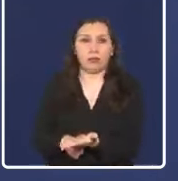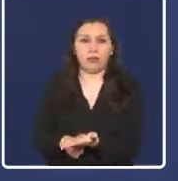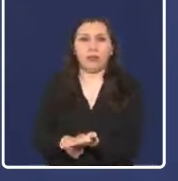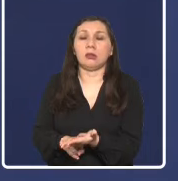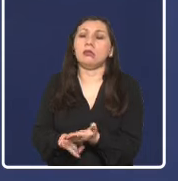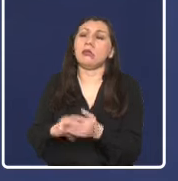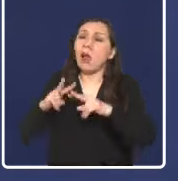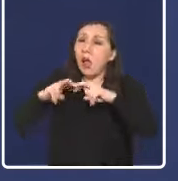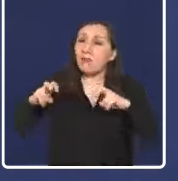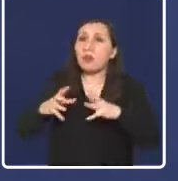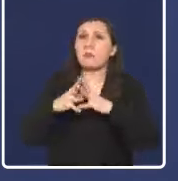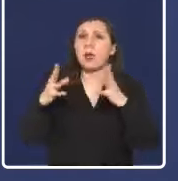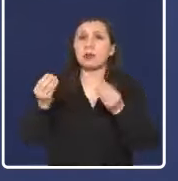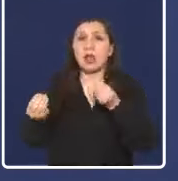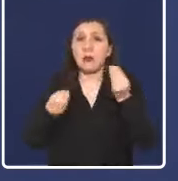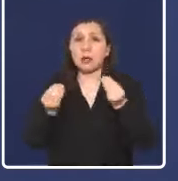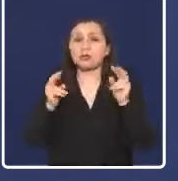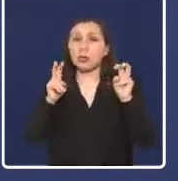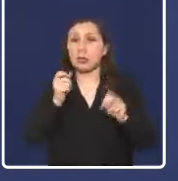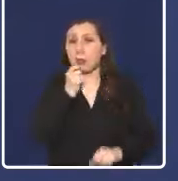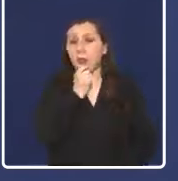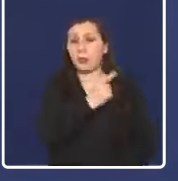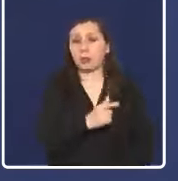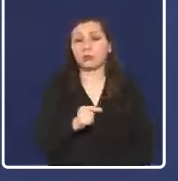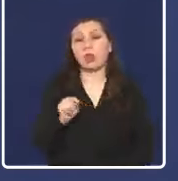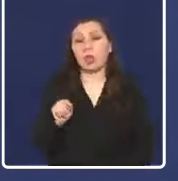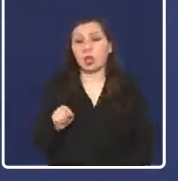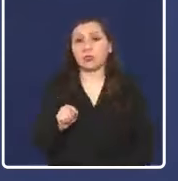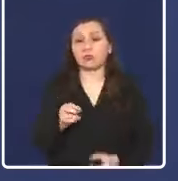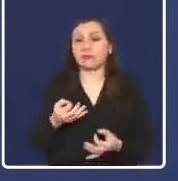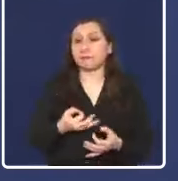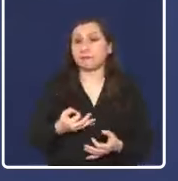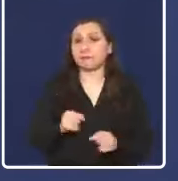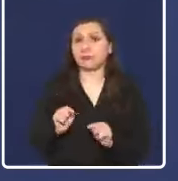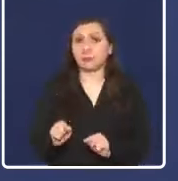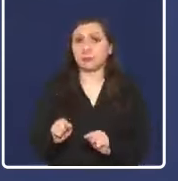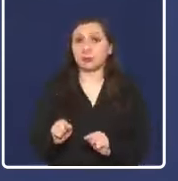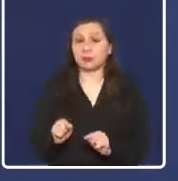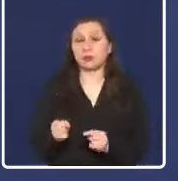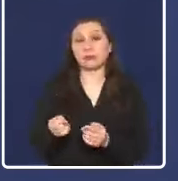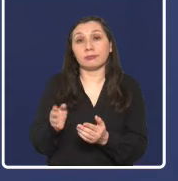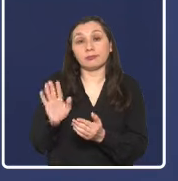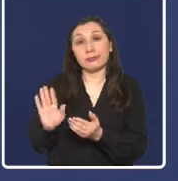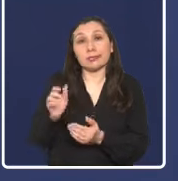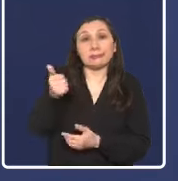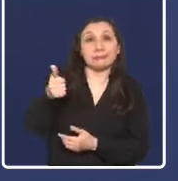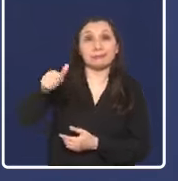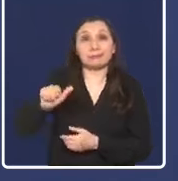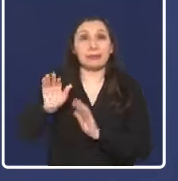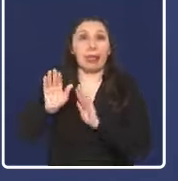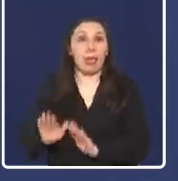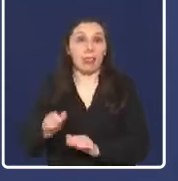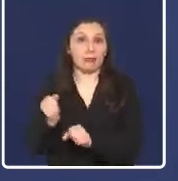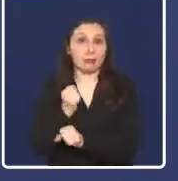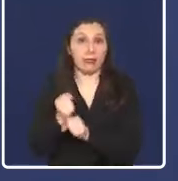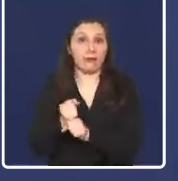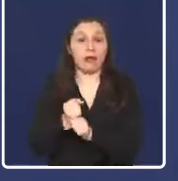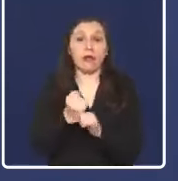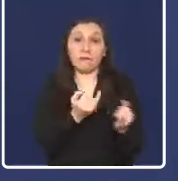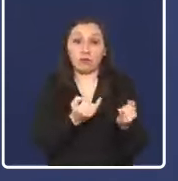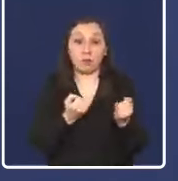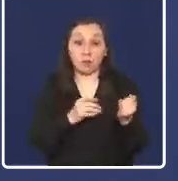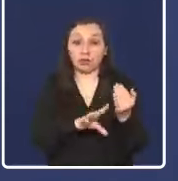que se averigüe más con respecto al carácter de la denuncia. Esto evidentemente pone en evaluación la continuidad del cargo según los antecedentes que